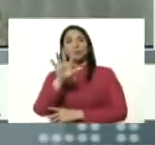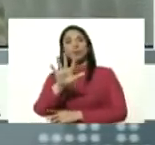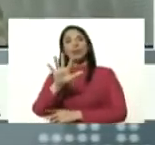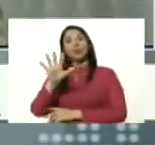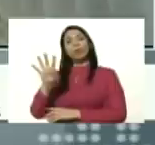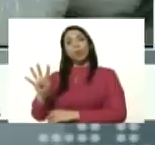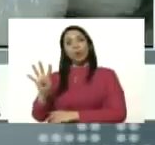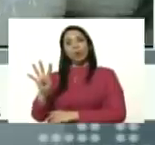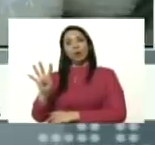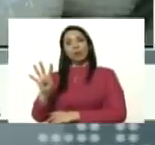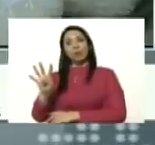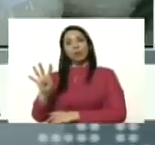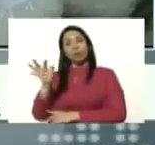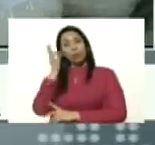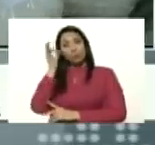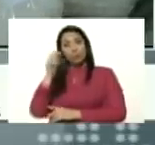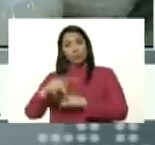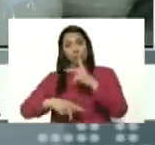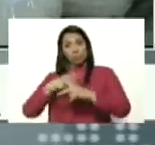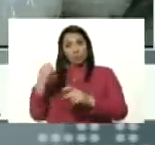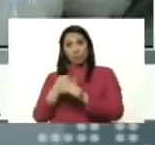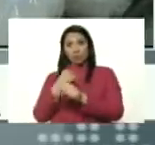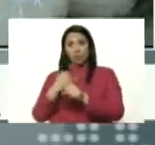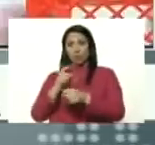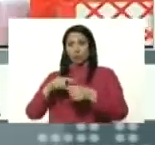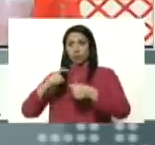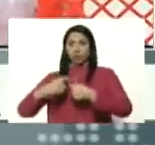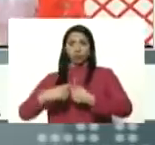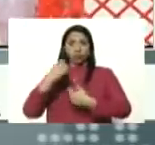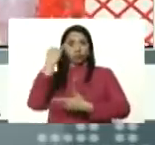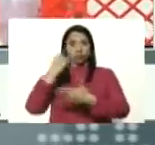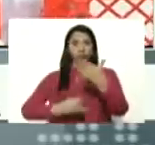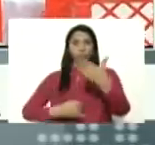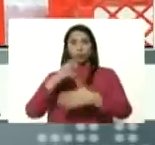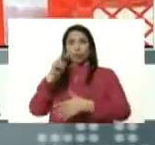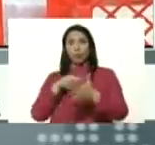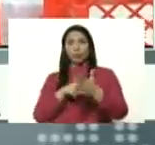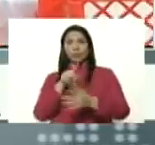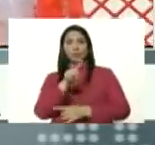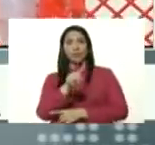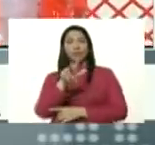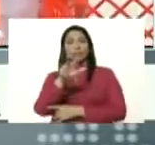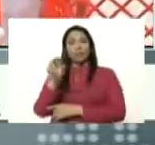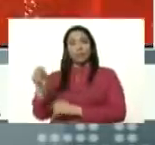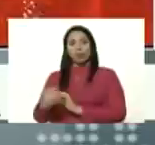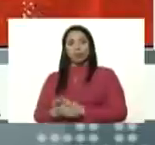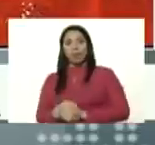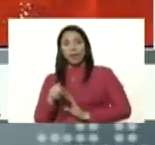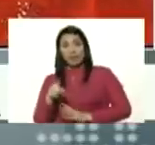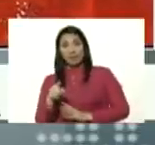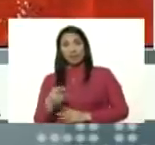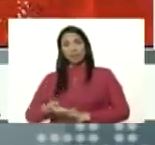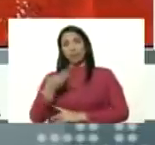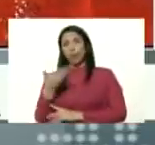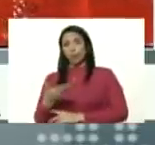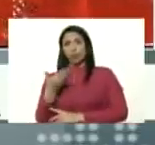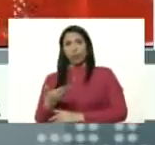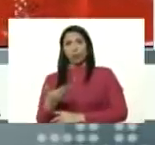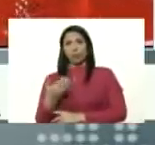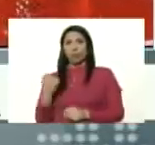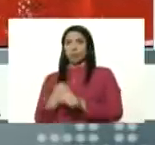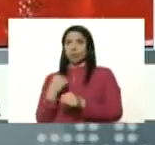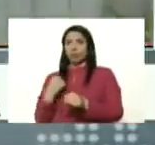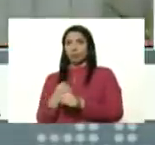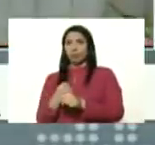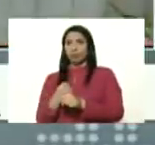1.254 consejos productivos de trabajadores registrados. De los 2.130, es el papel importante para efectos